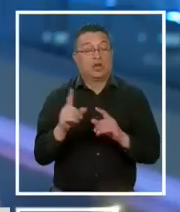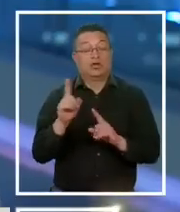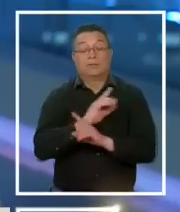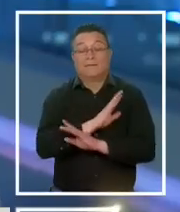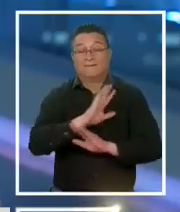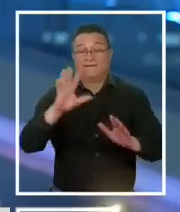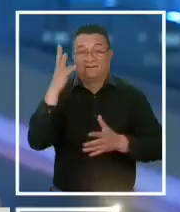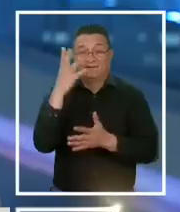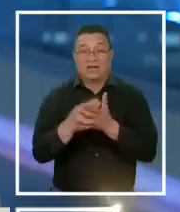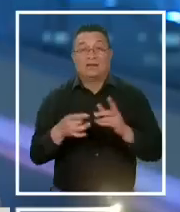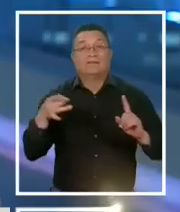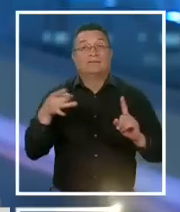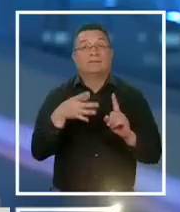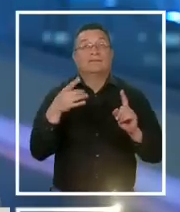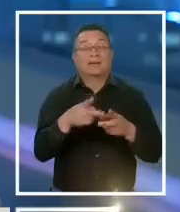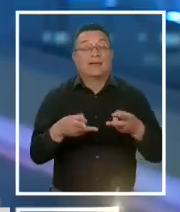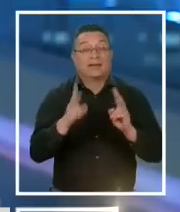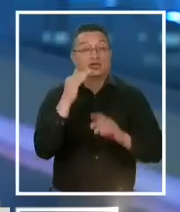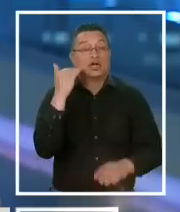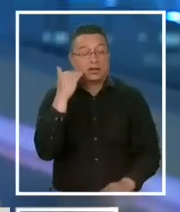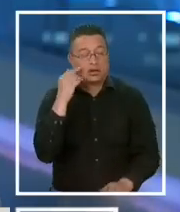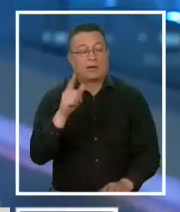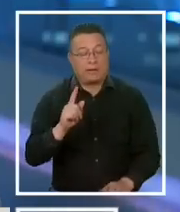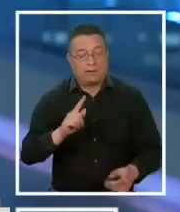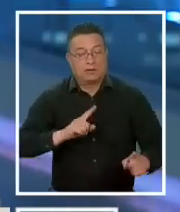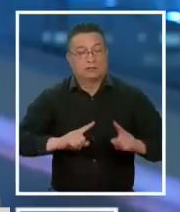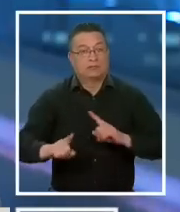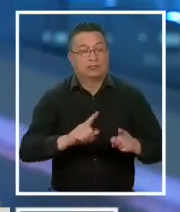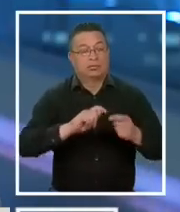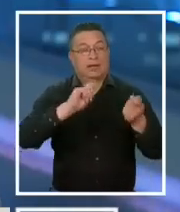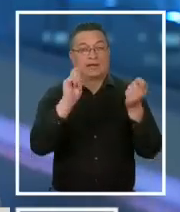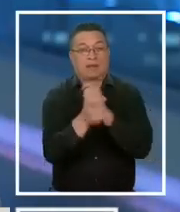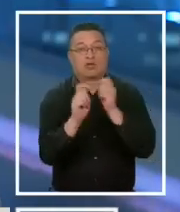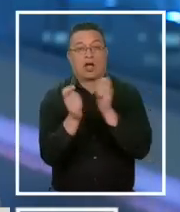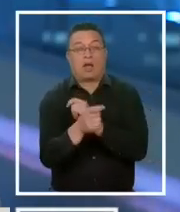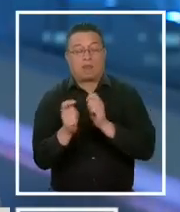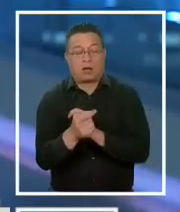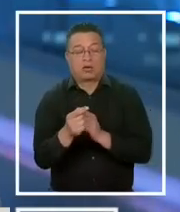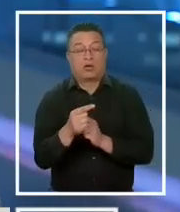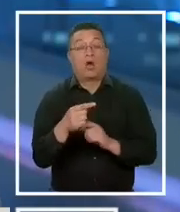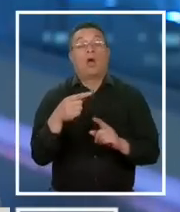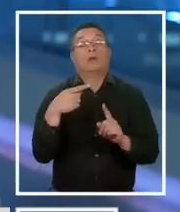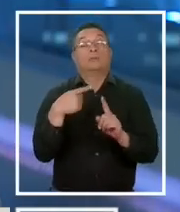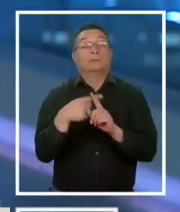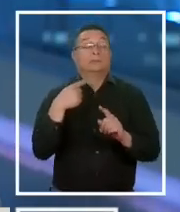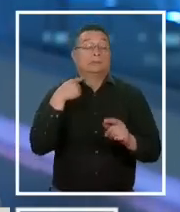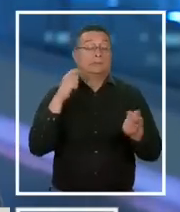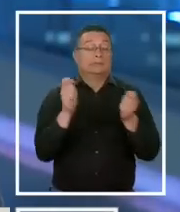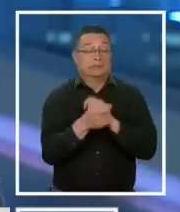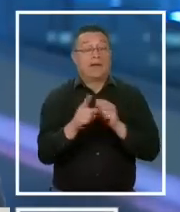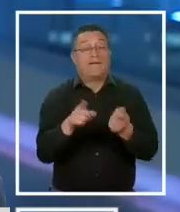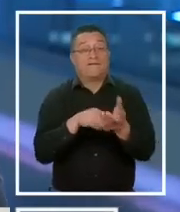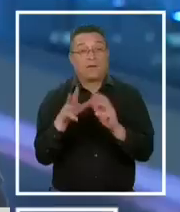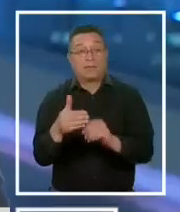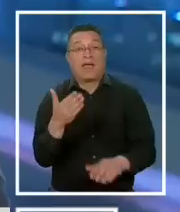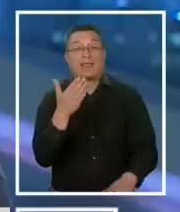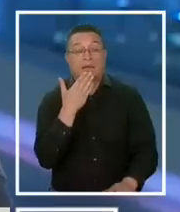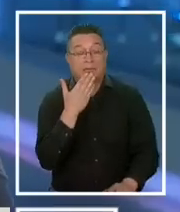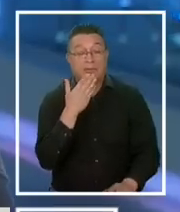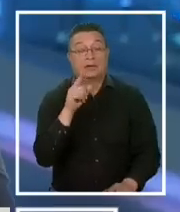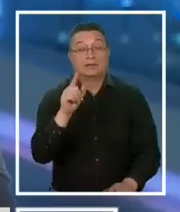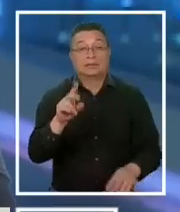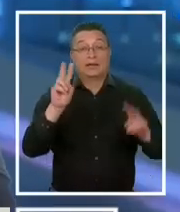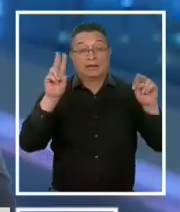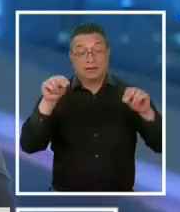de vulnerar los derechos de los niños eso implica gestionar cambios desde la institucionalidad que impacten también en la situación de la familia y a propósito